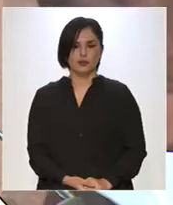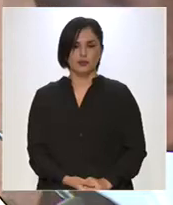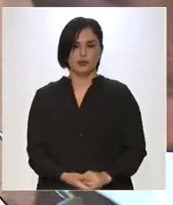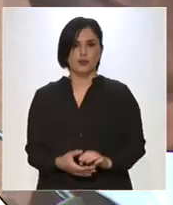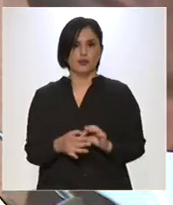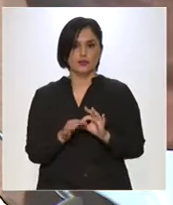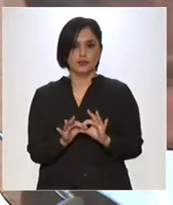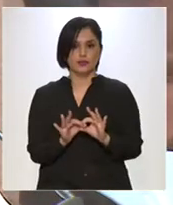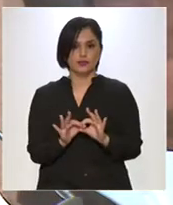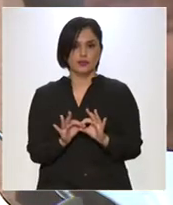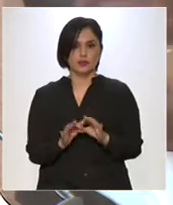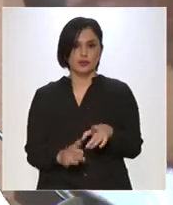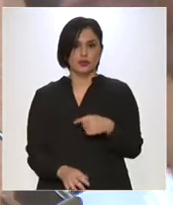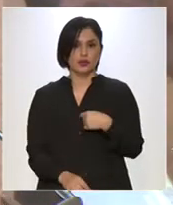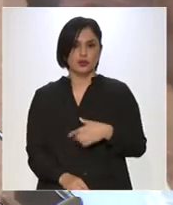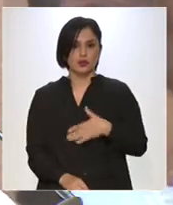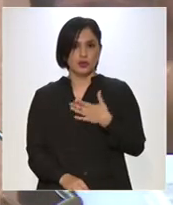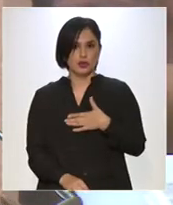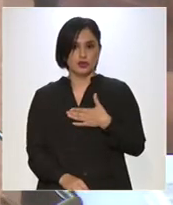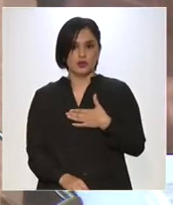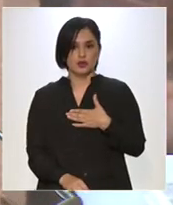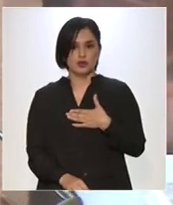Muchas gracias, presidenta. Yo quisiera